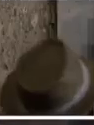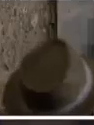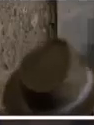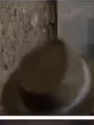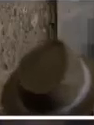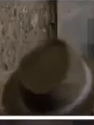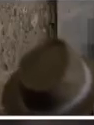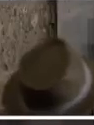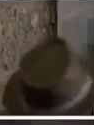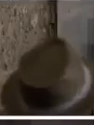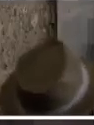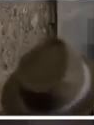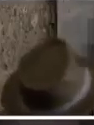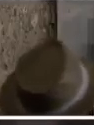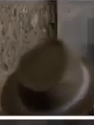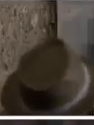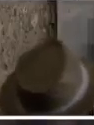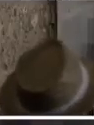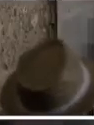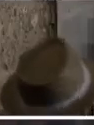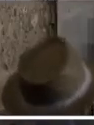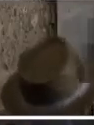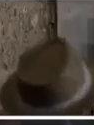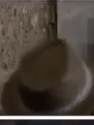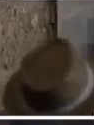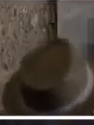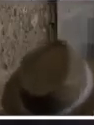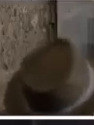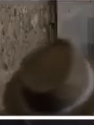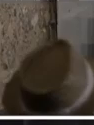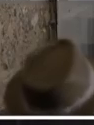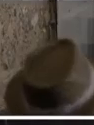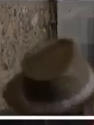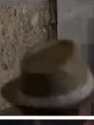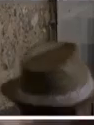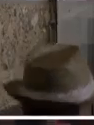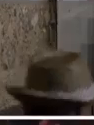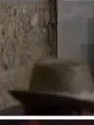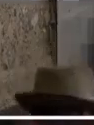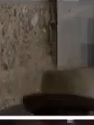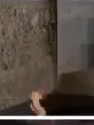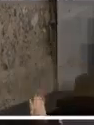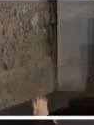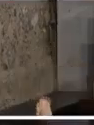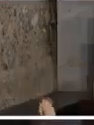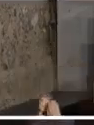canto incansable de hacer hoy